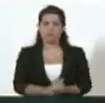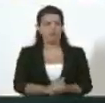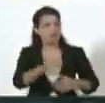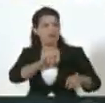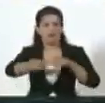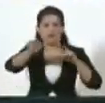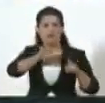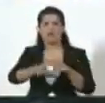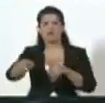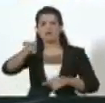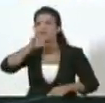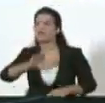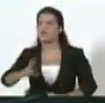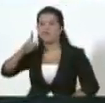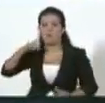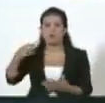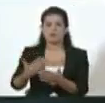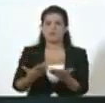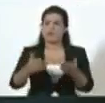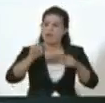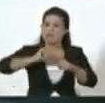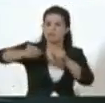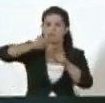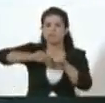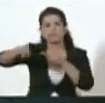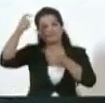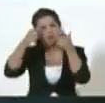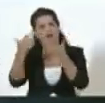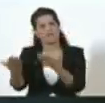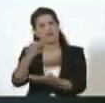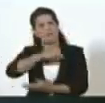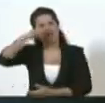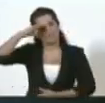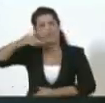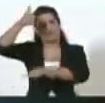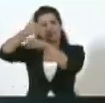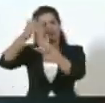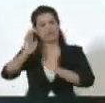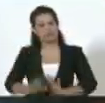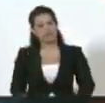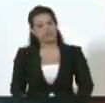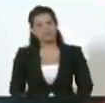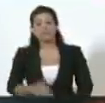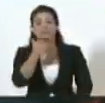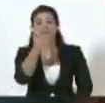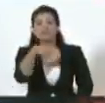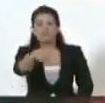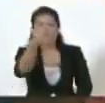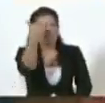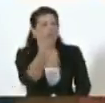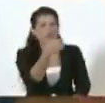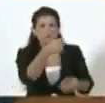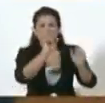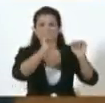Bolívar, aún contra el comandante Chávez. Por ahí van a estrenar una